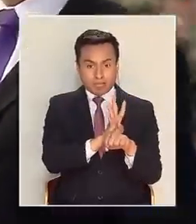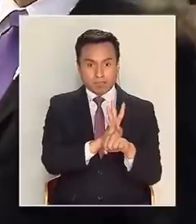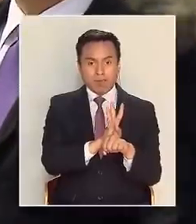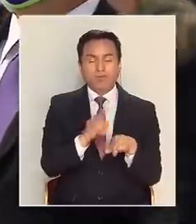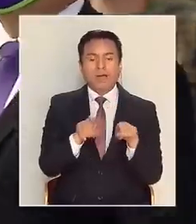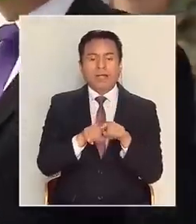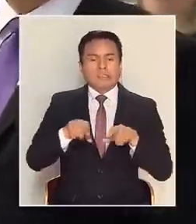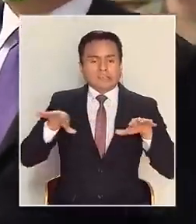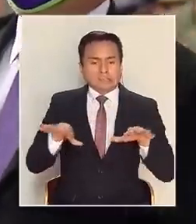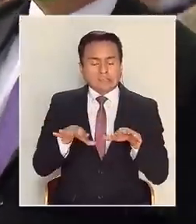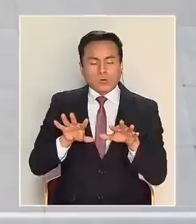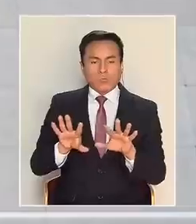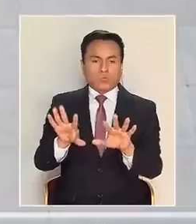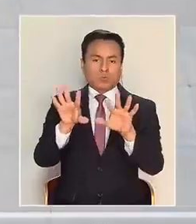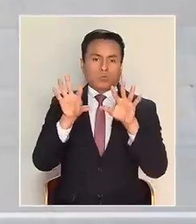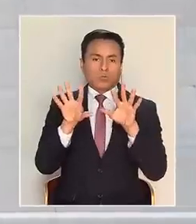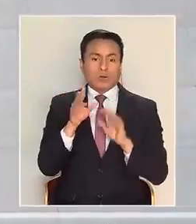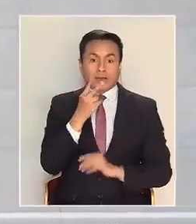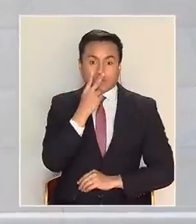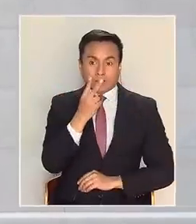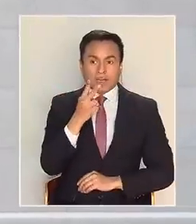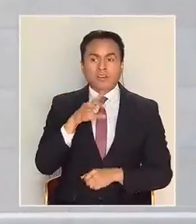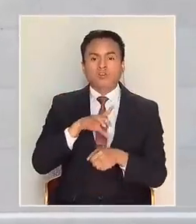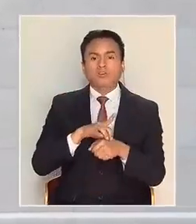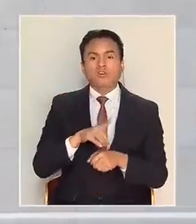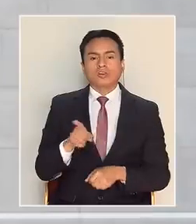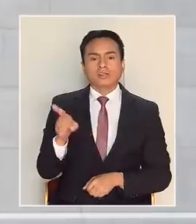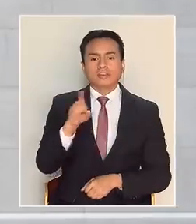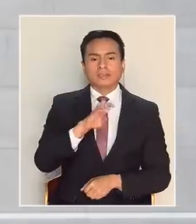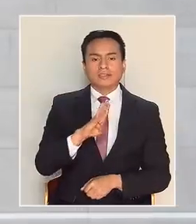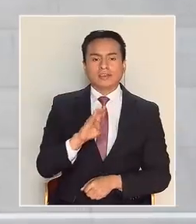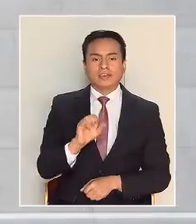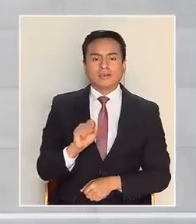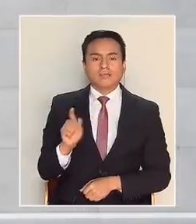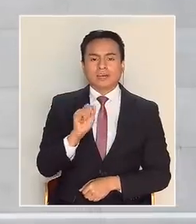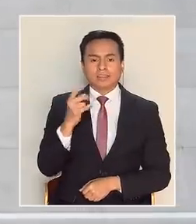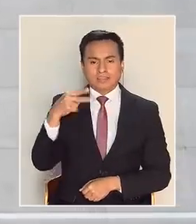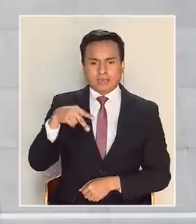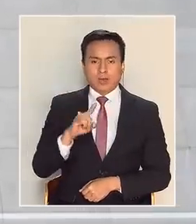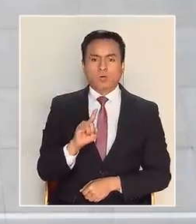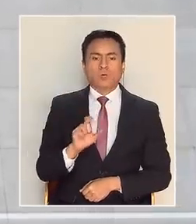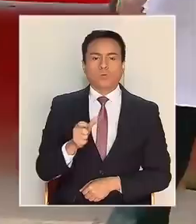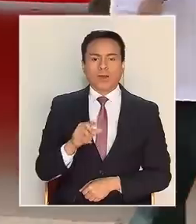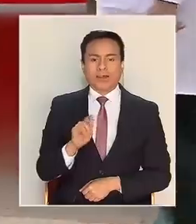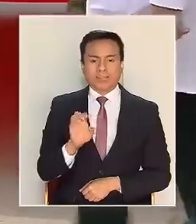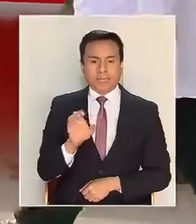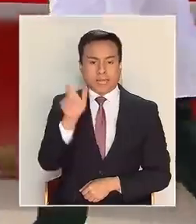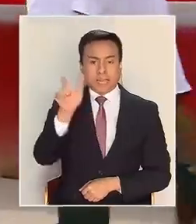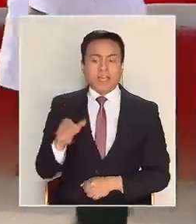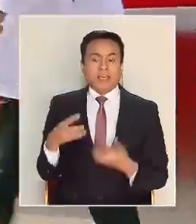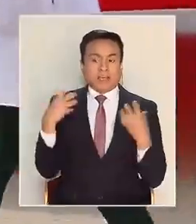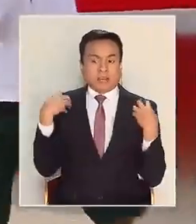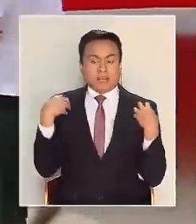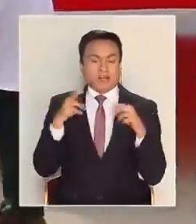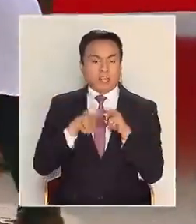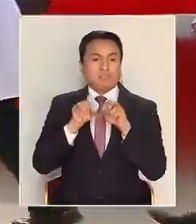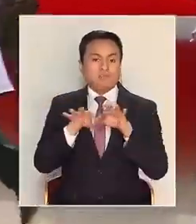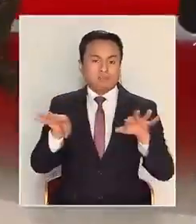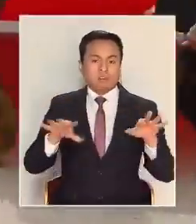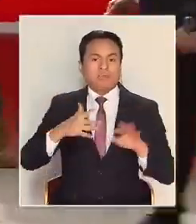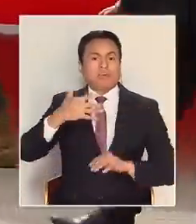tenido labores destacadas. Vemos ahí al doctor Sebastián Ugarte, por ejemplo, que ha sido uno de los encargados de hacer una